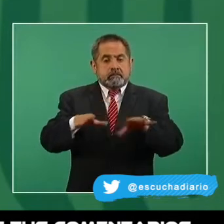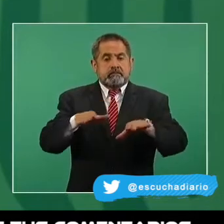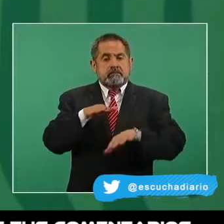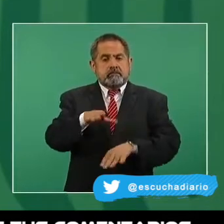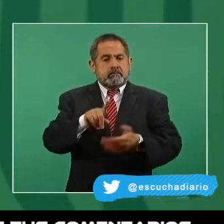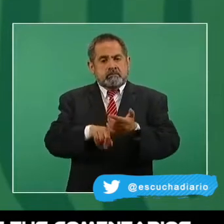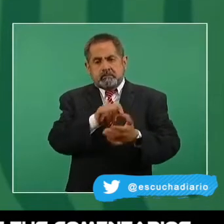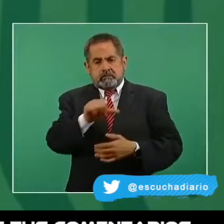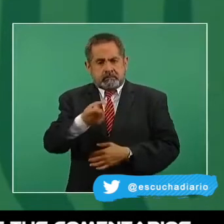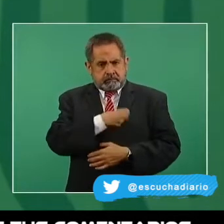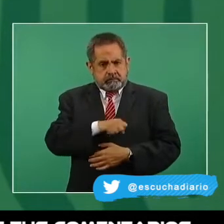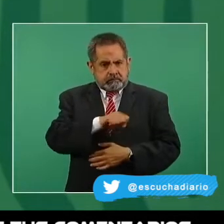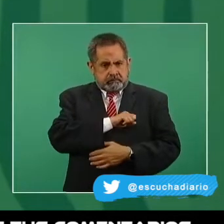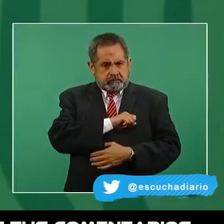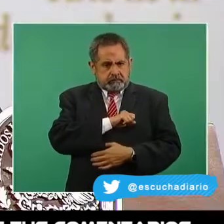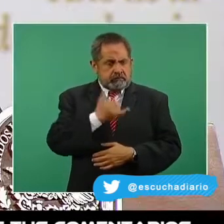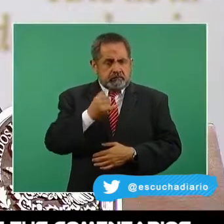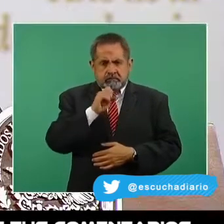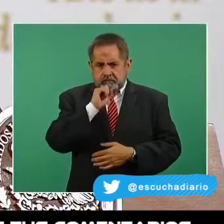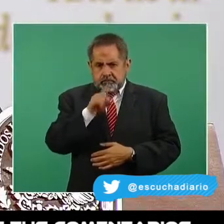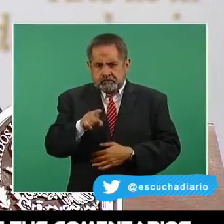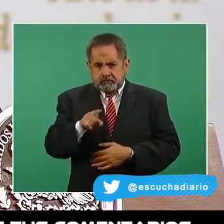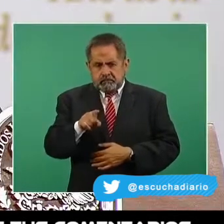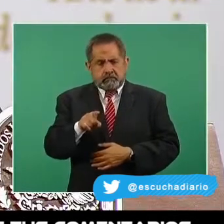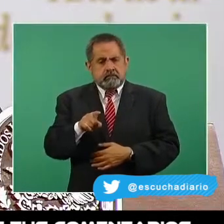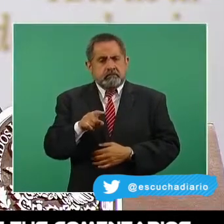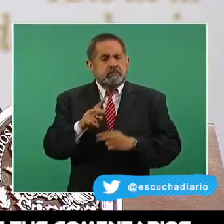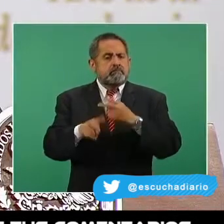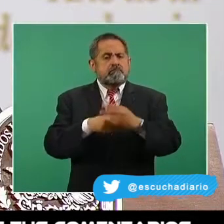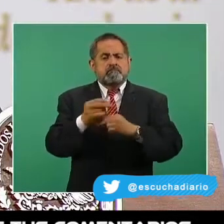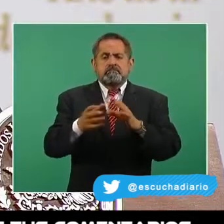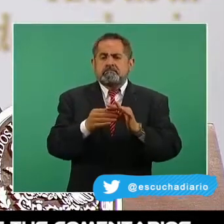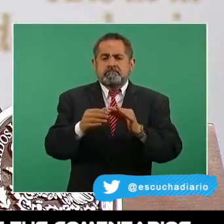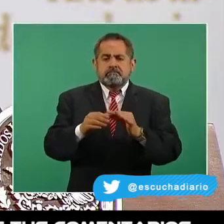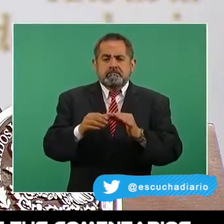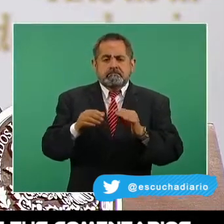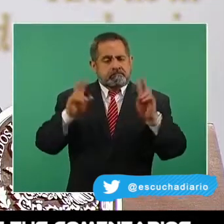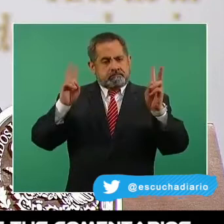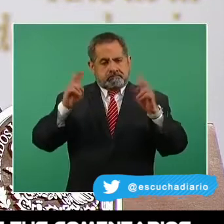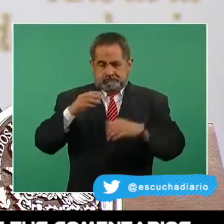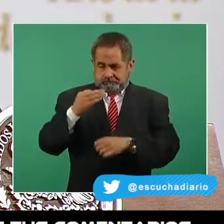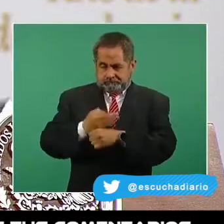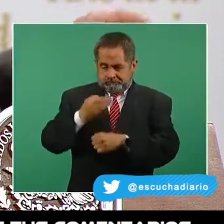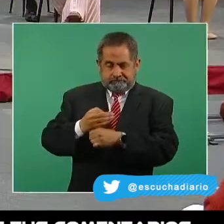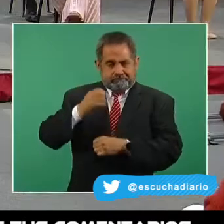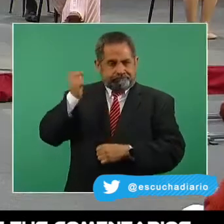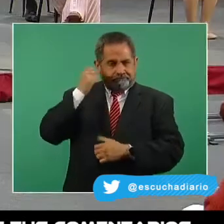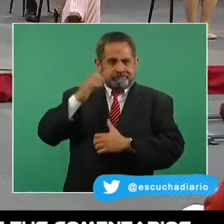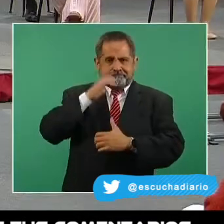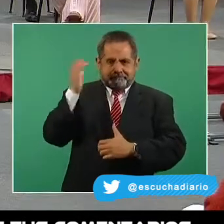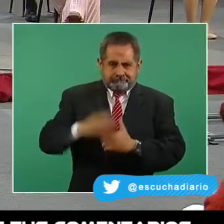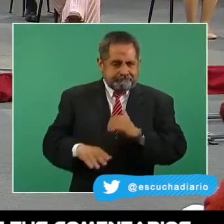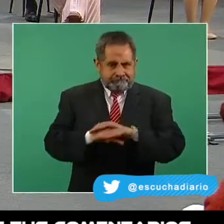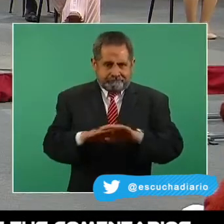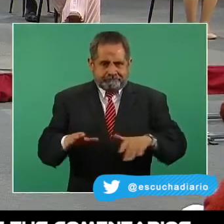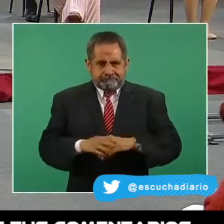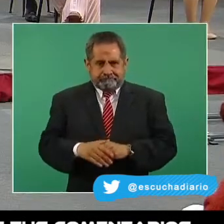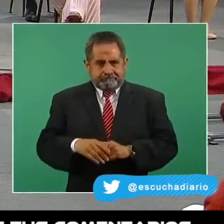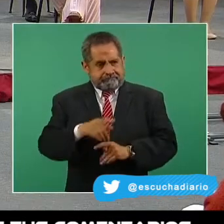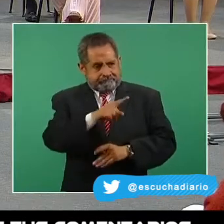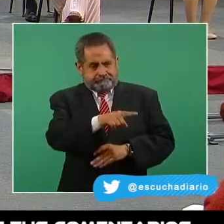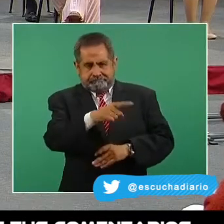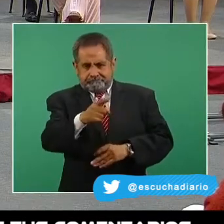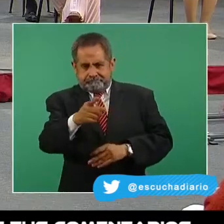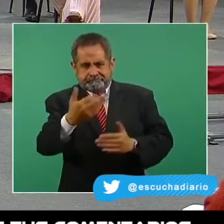la salud y vamos a terminar ya esta conferencia. Los compañeros